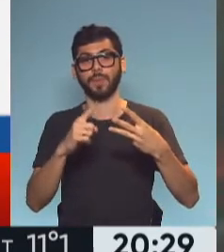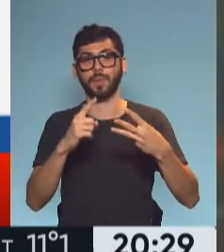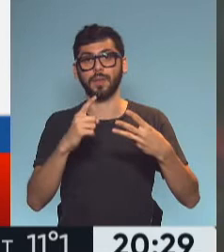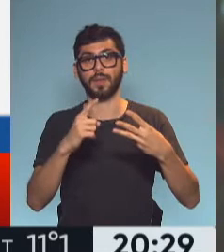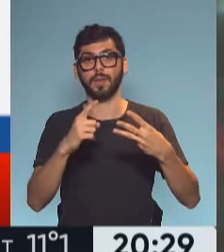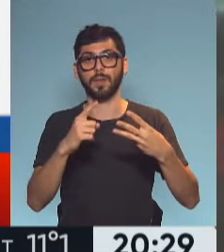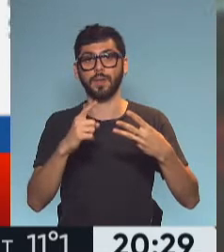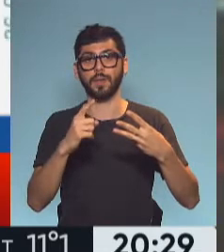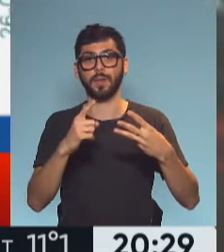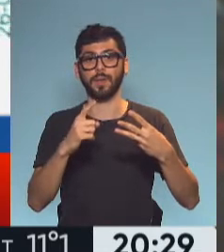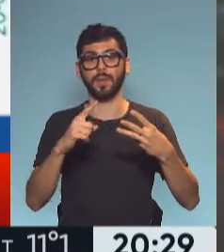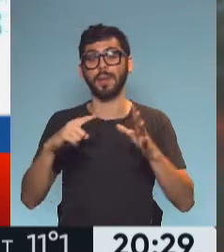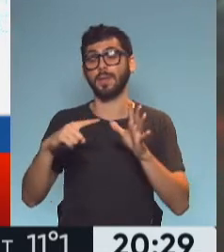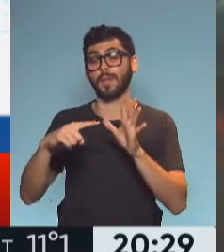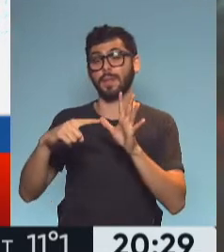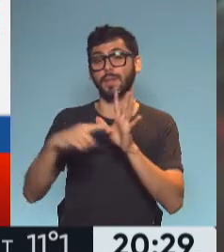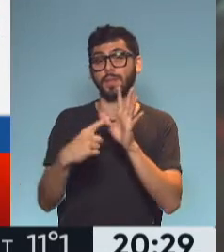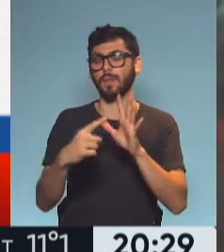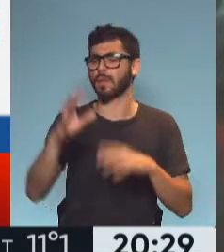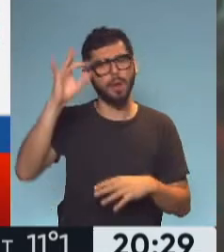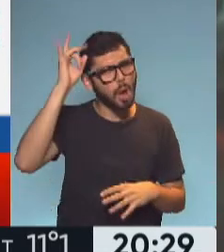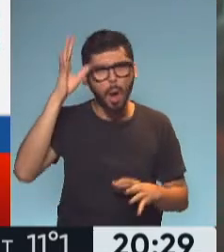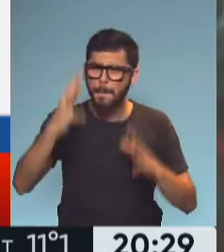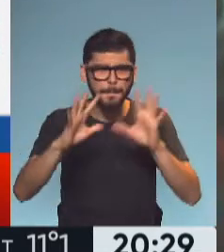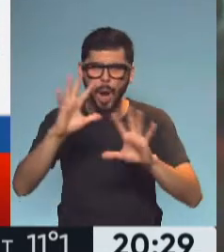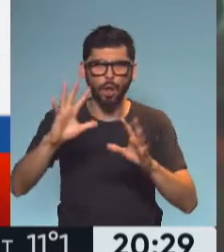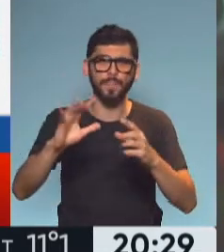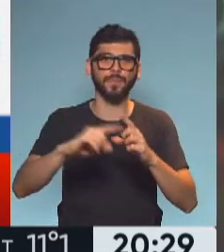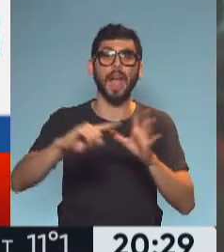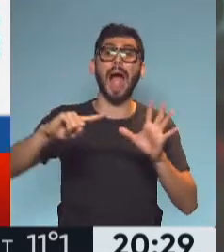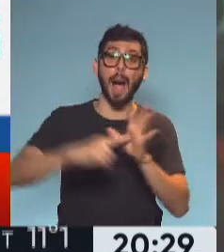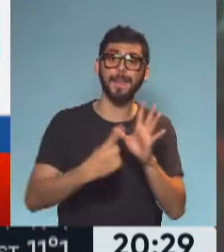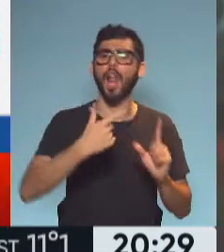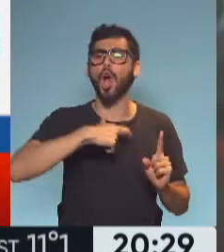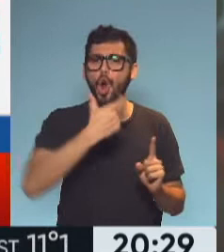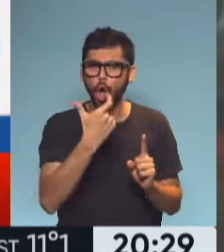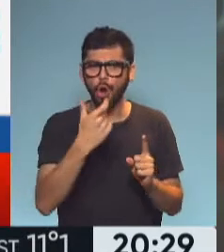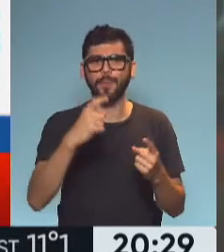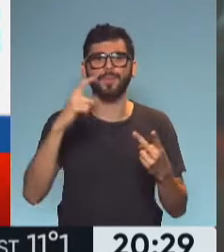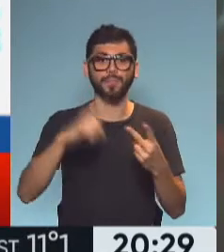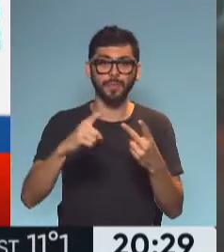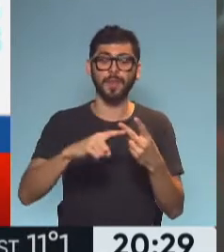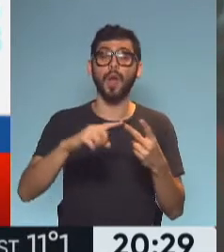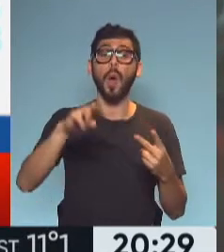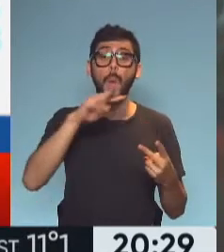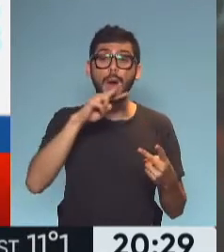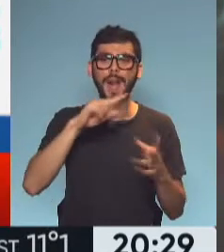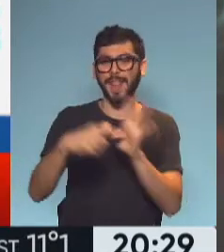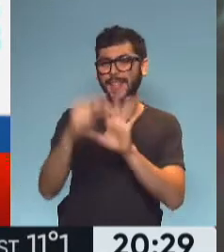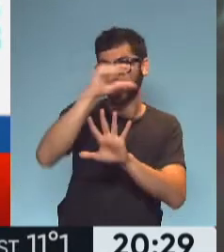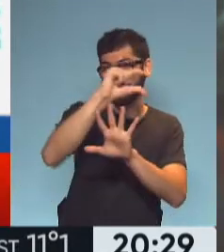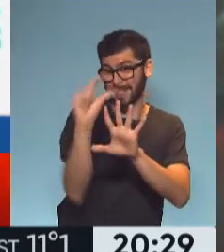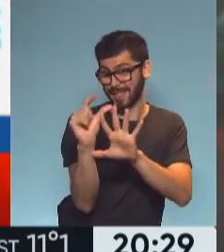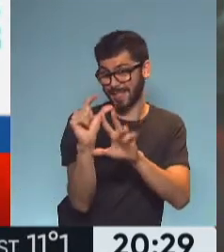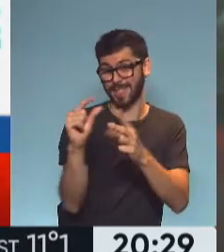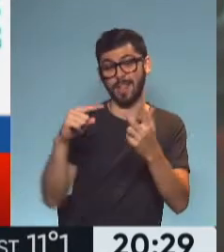el conurbano, perdón, estoy... Cava está en rojo, conurbano está en verde y el interior está